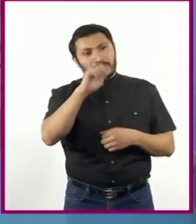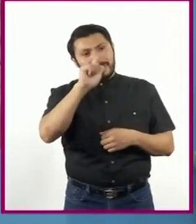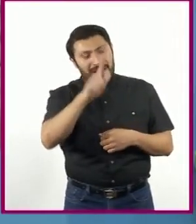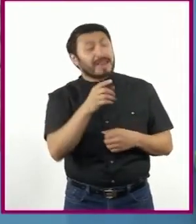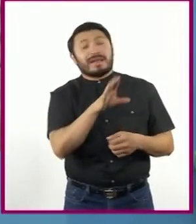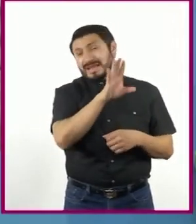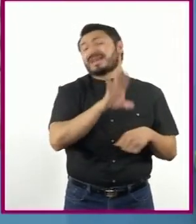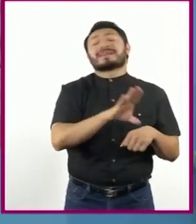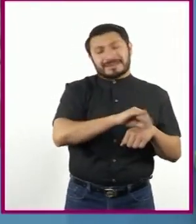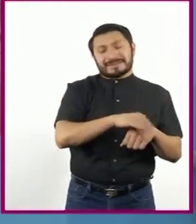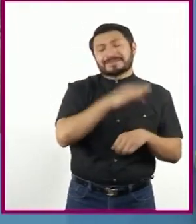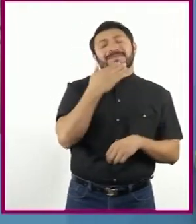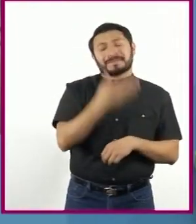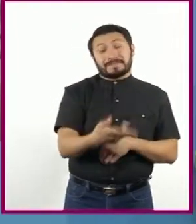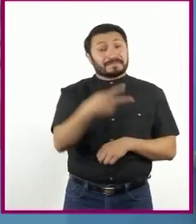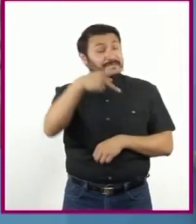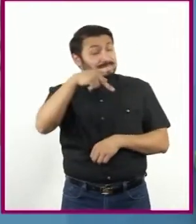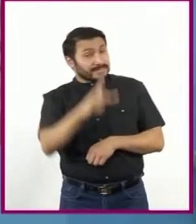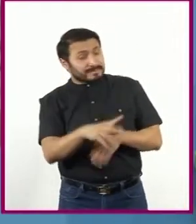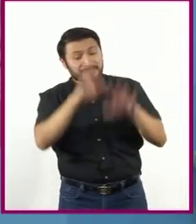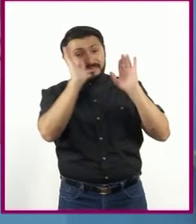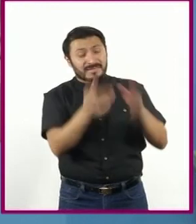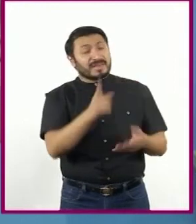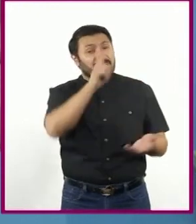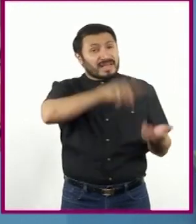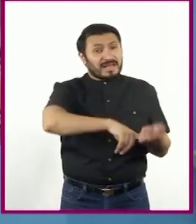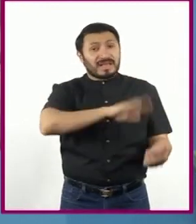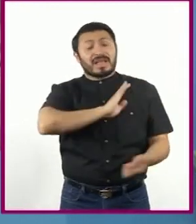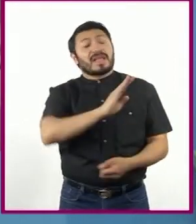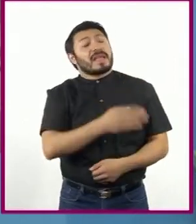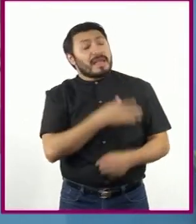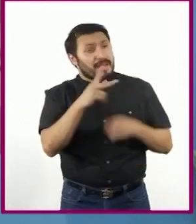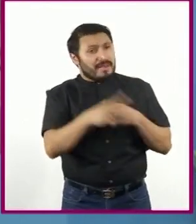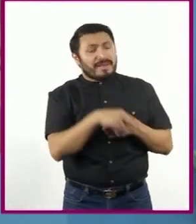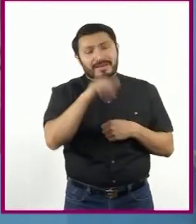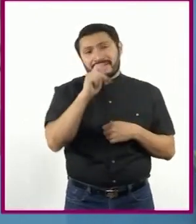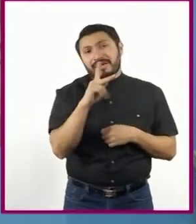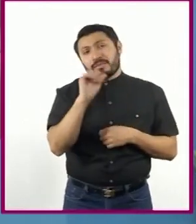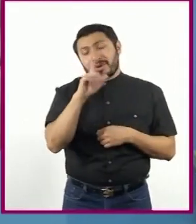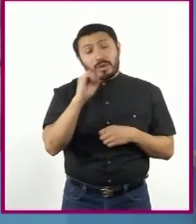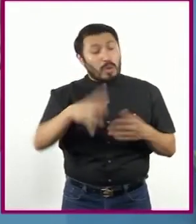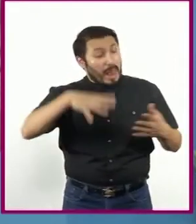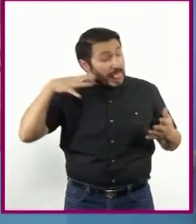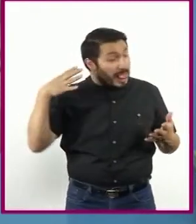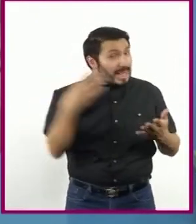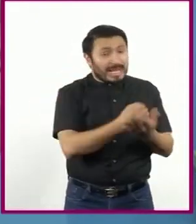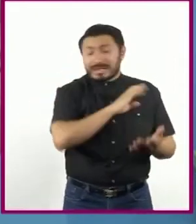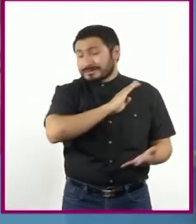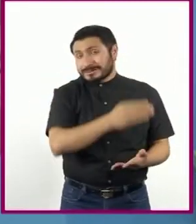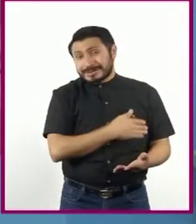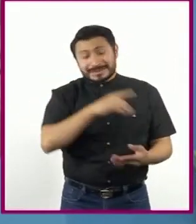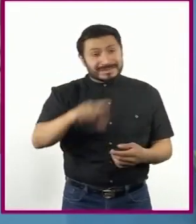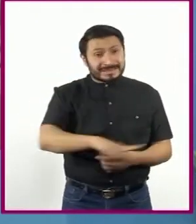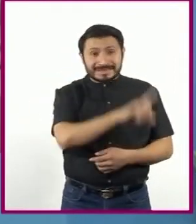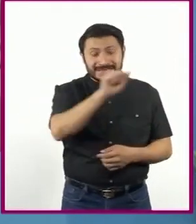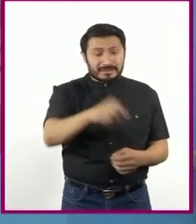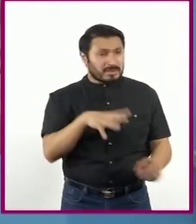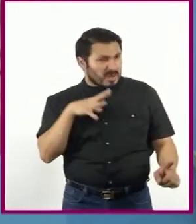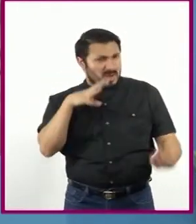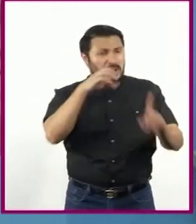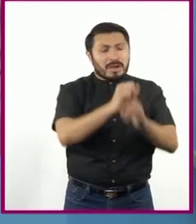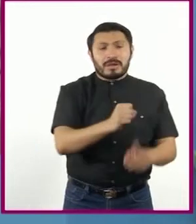Accedieron. Sin embargo, una vez en España, Napoleón se apoderó de ella y pasó a conquistar Portugal